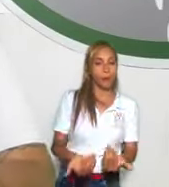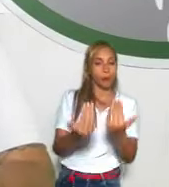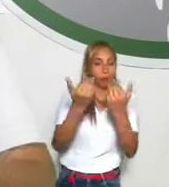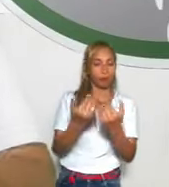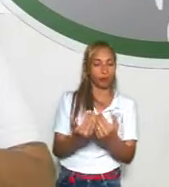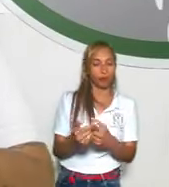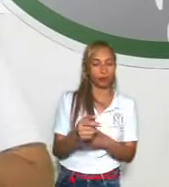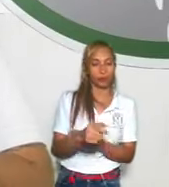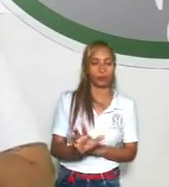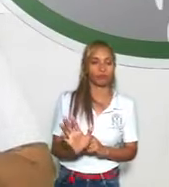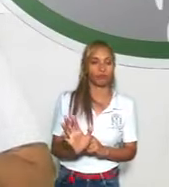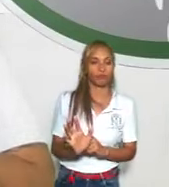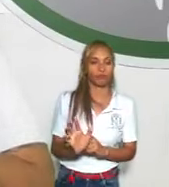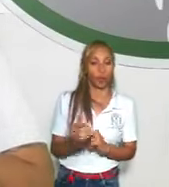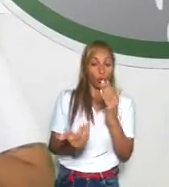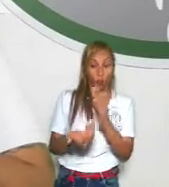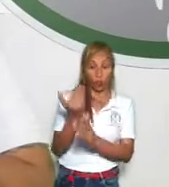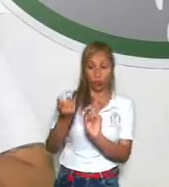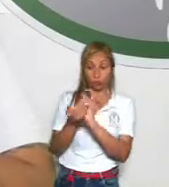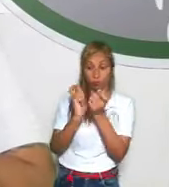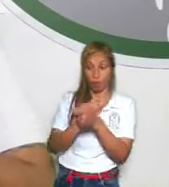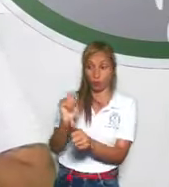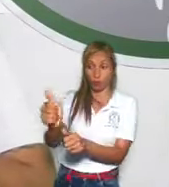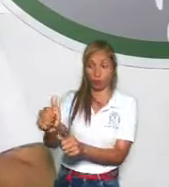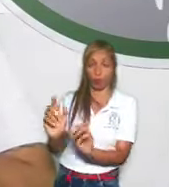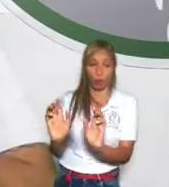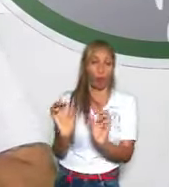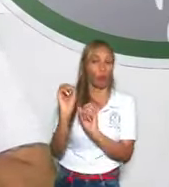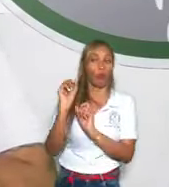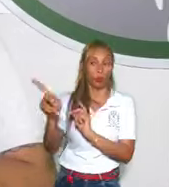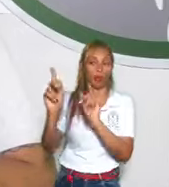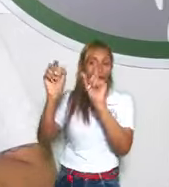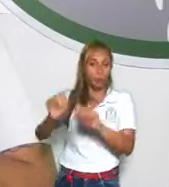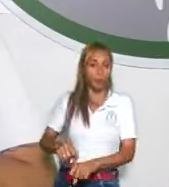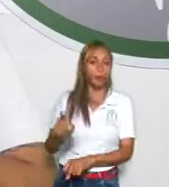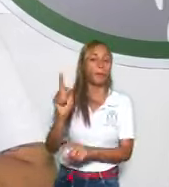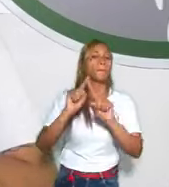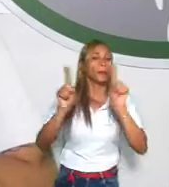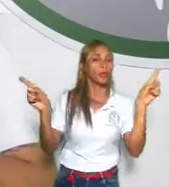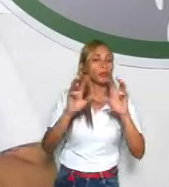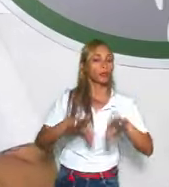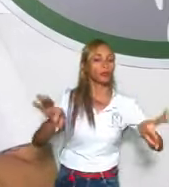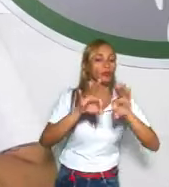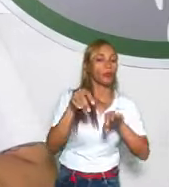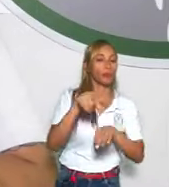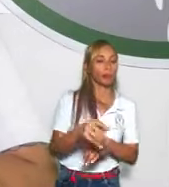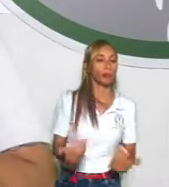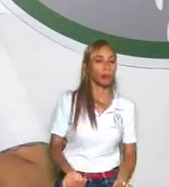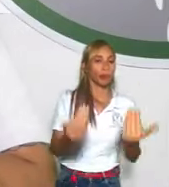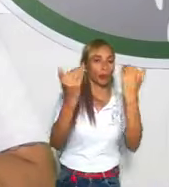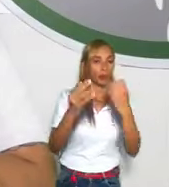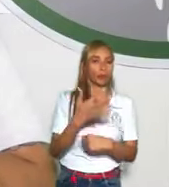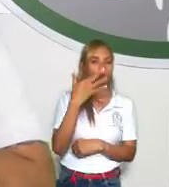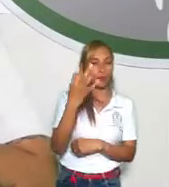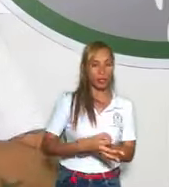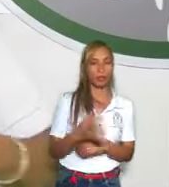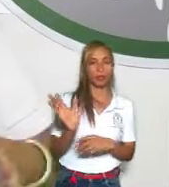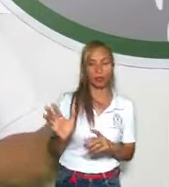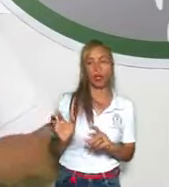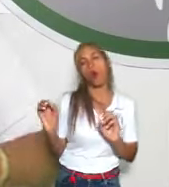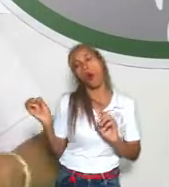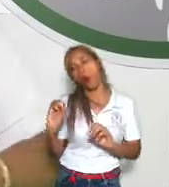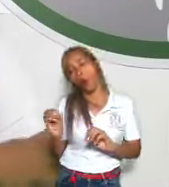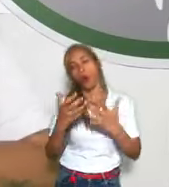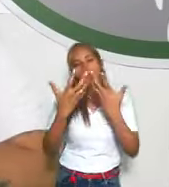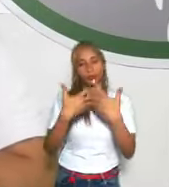a veces la mayor facilidad es que pues lo adquiera con nosotros, por también la facilidad de pago que se le da a los usuarios, pero